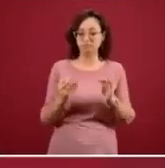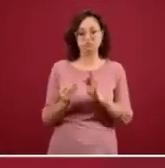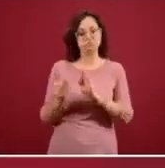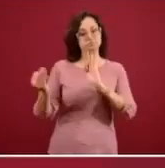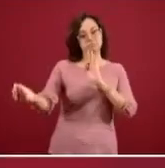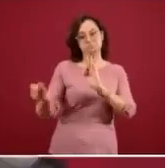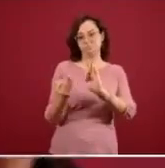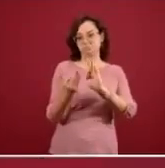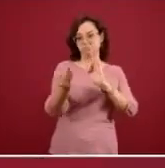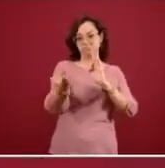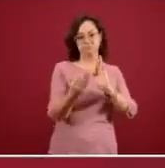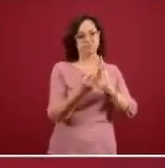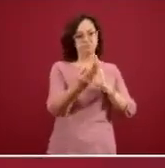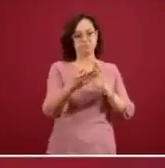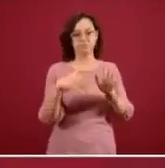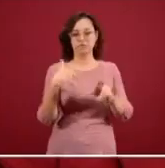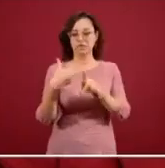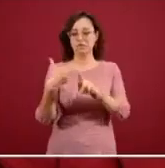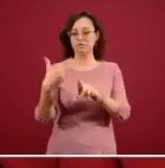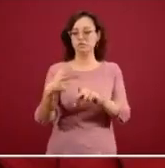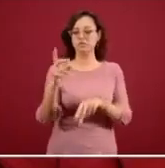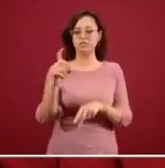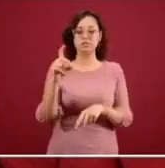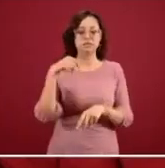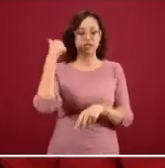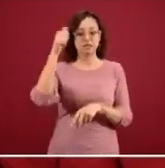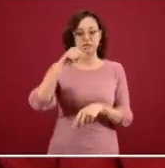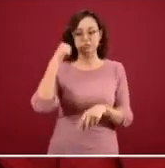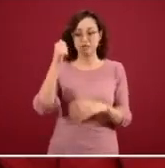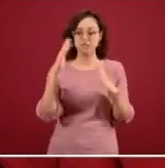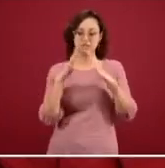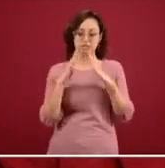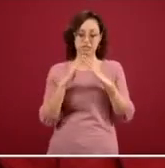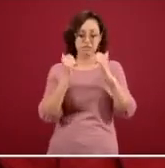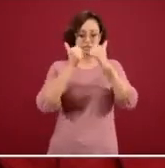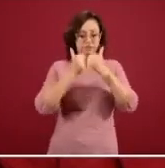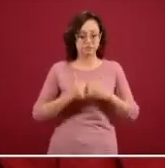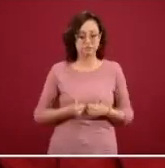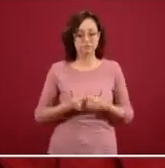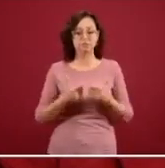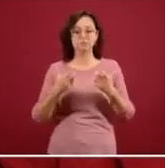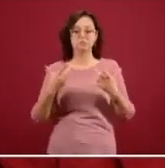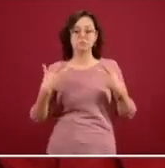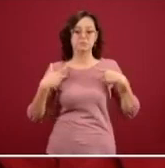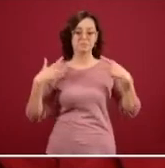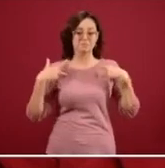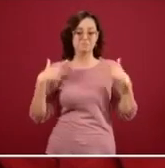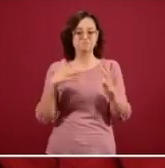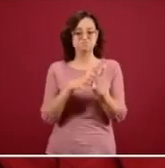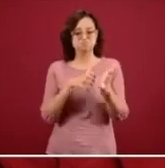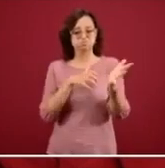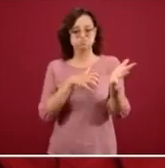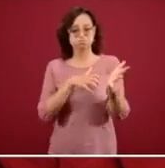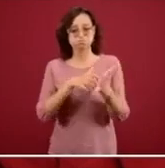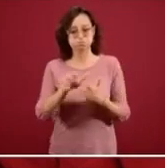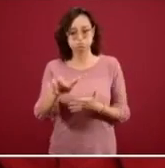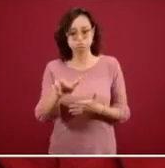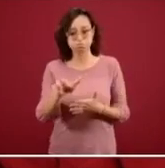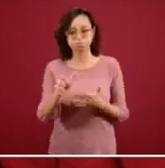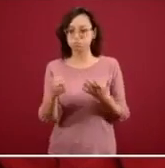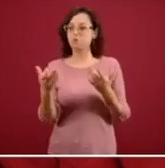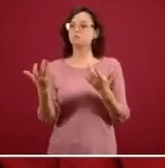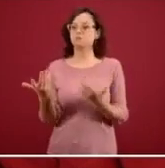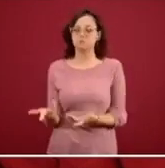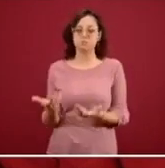Sana Distancia, que se extiende hasta el 30 de abril y que lleva a que millones de personas a un tiempo